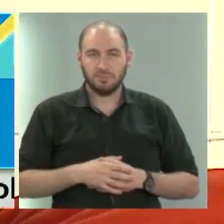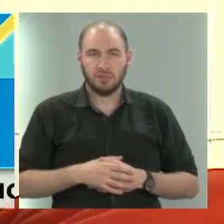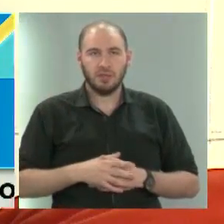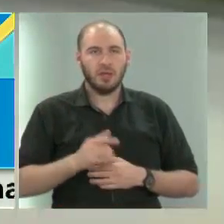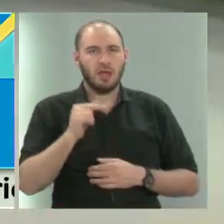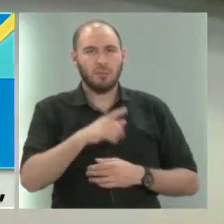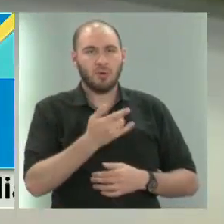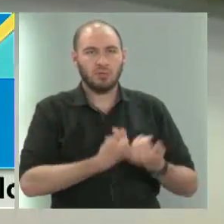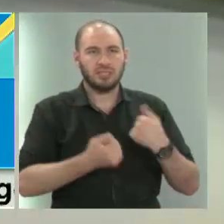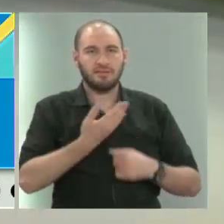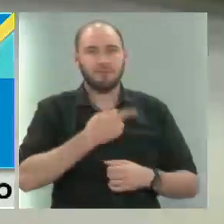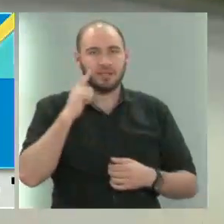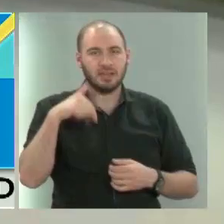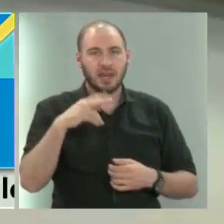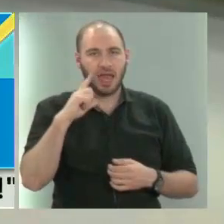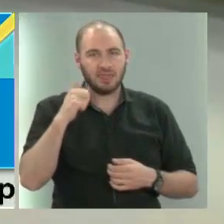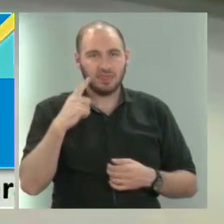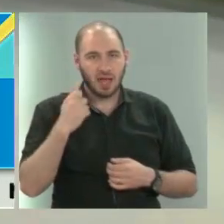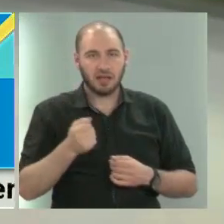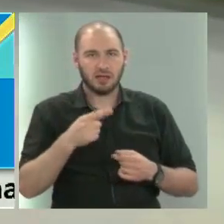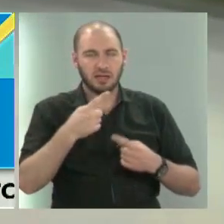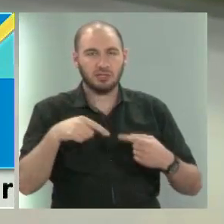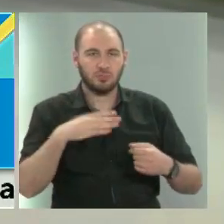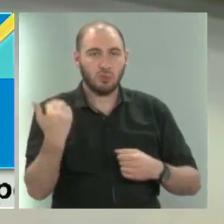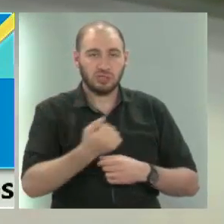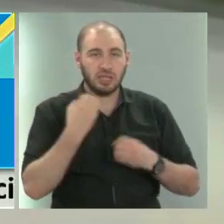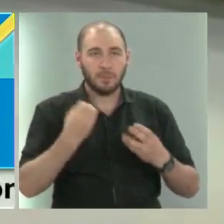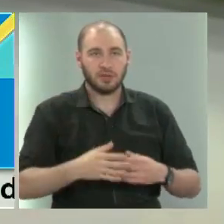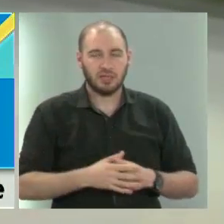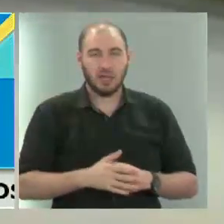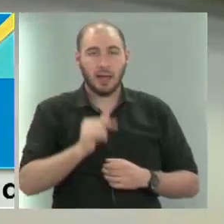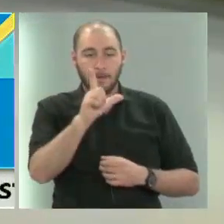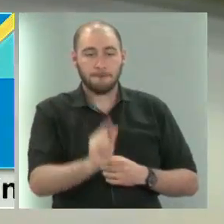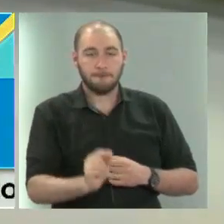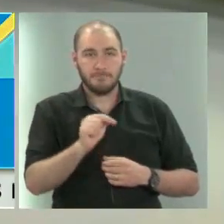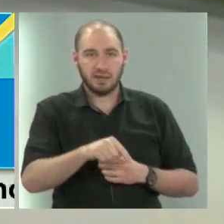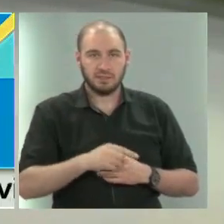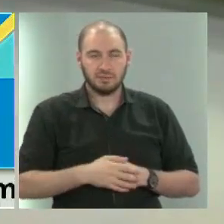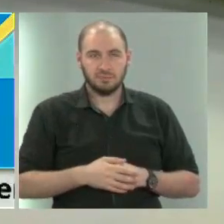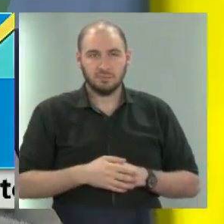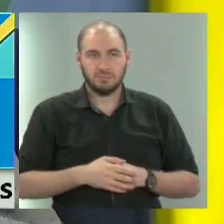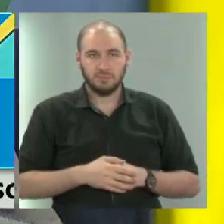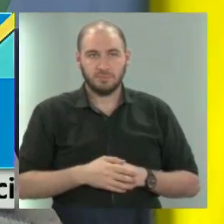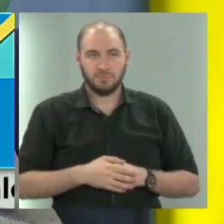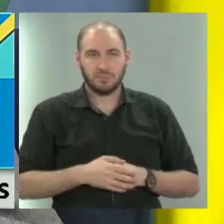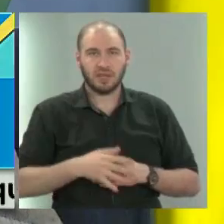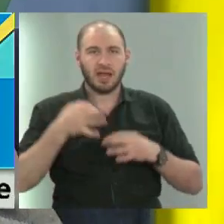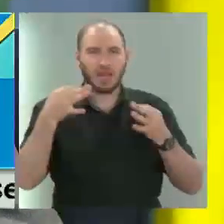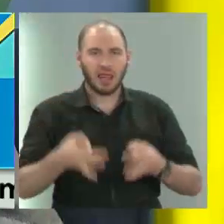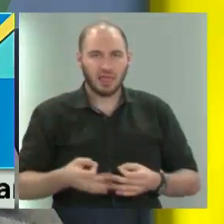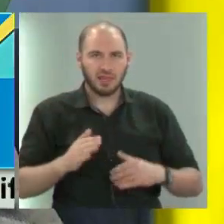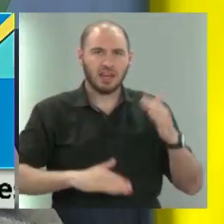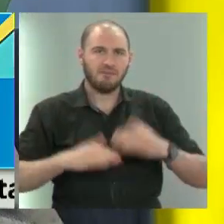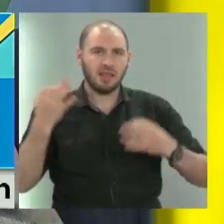Alejandro menciona Finlandia, es un caso paradigmático, porque es un país que realmente tiene una calidad, un